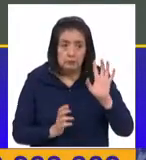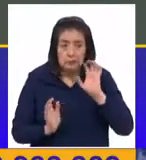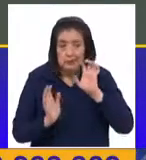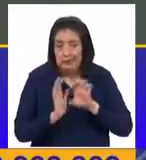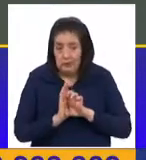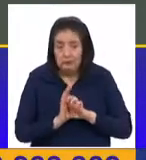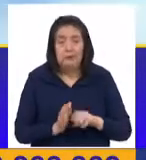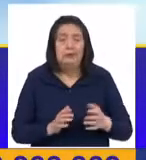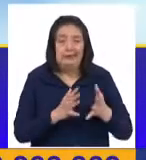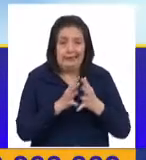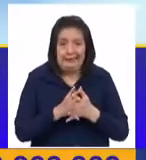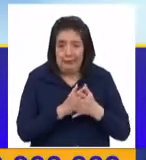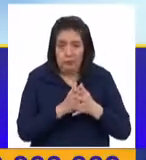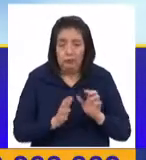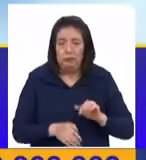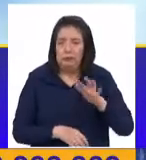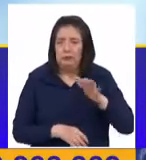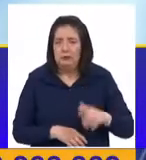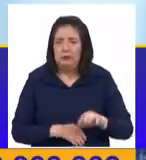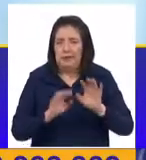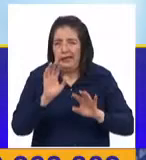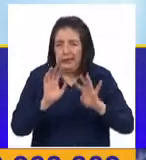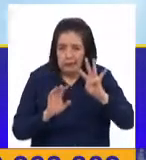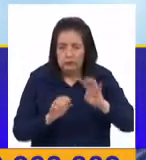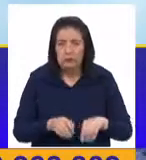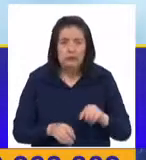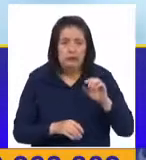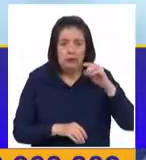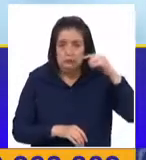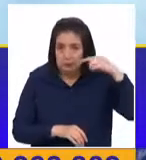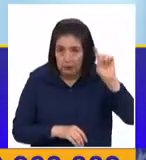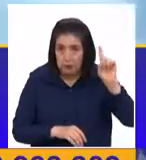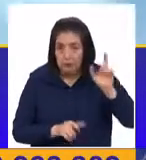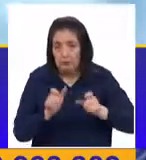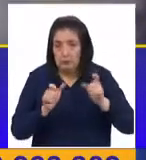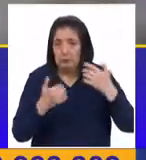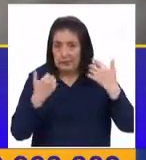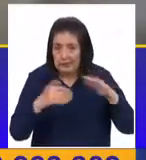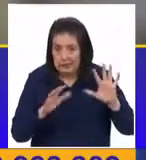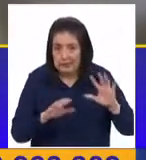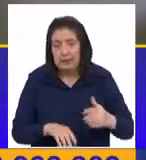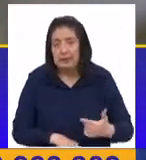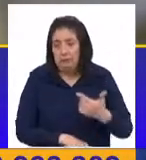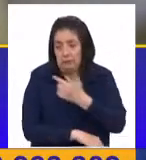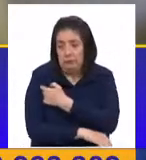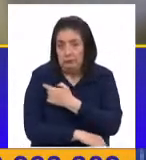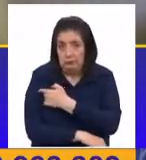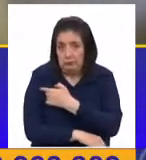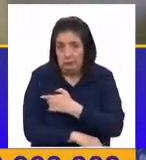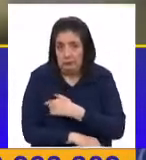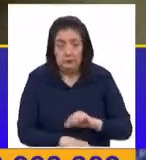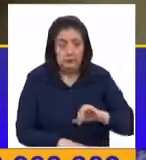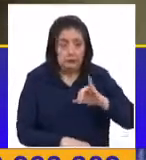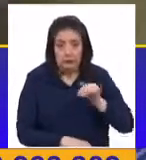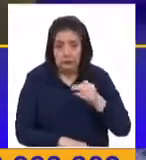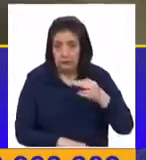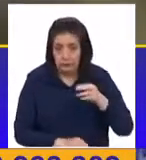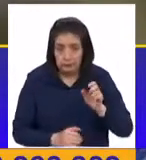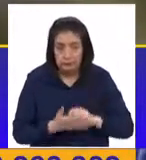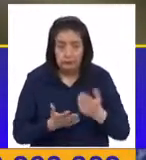ejemplo, que en Estados Unidos cerca de 14 millones de personas han recibido la vacuna Janssen, que es la de Johnson & Johnson. En esa prueba